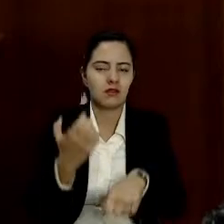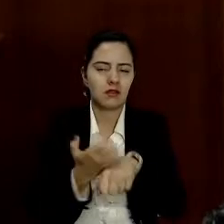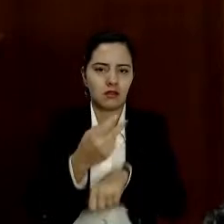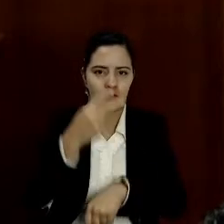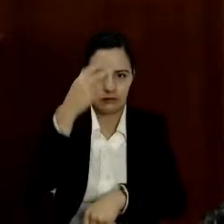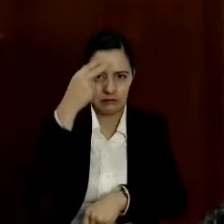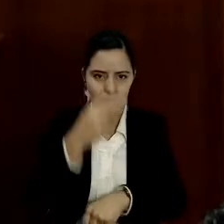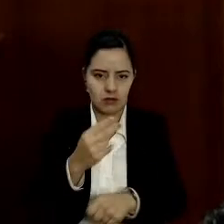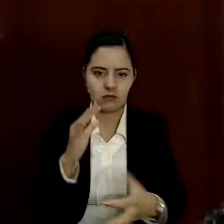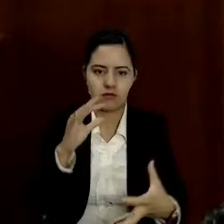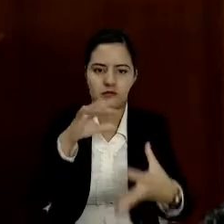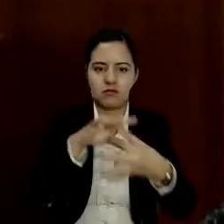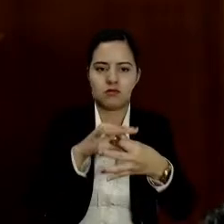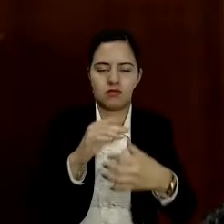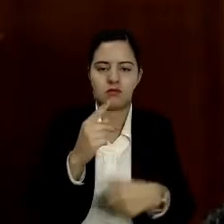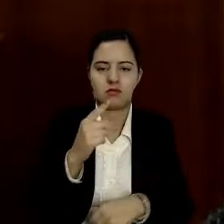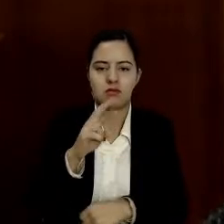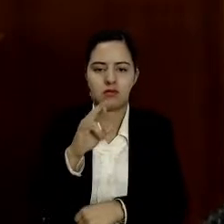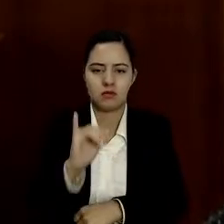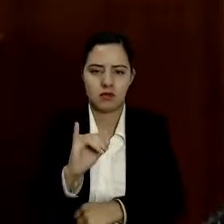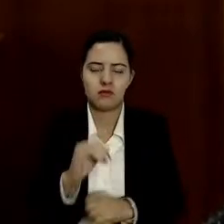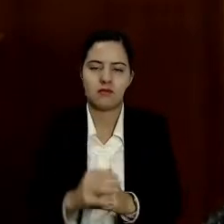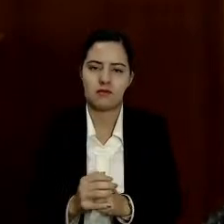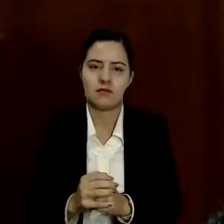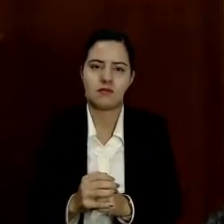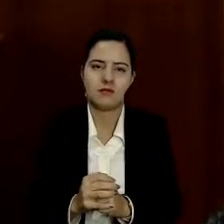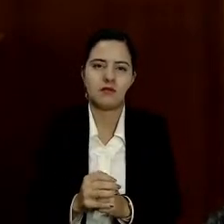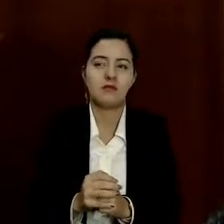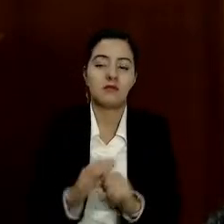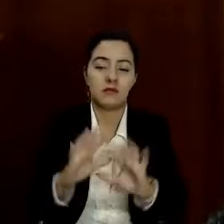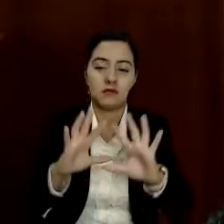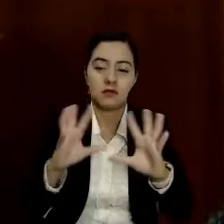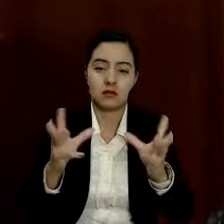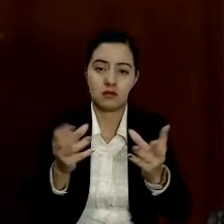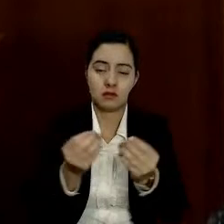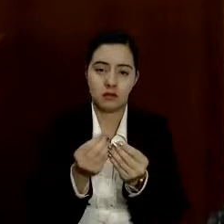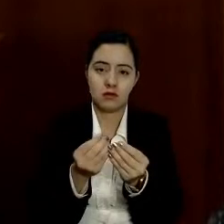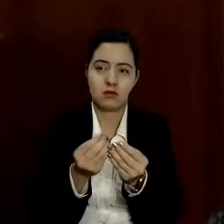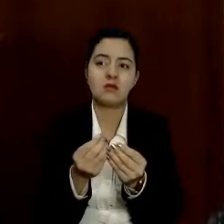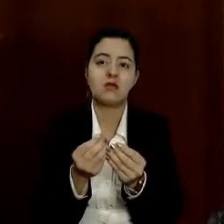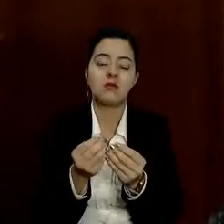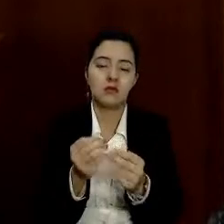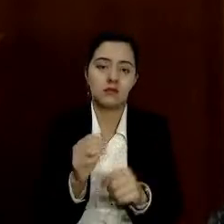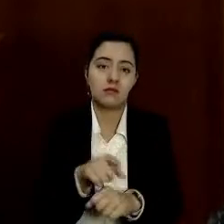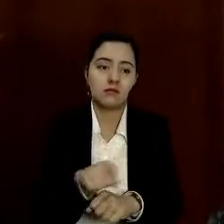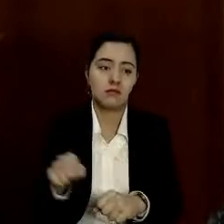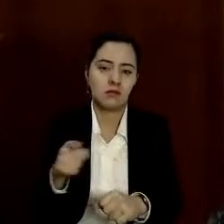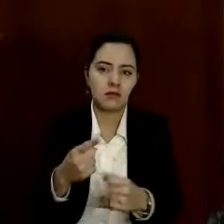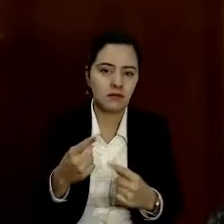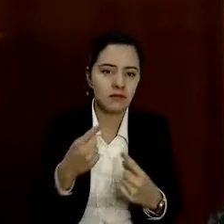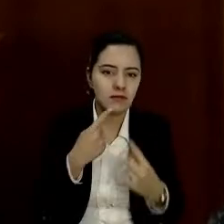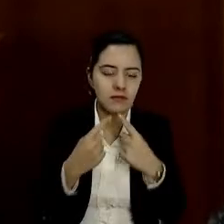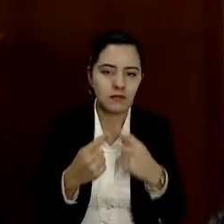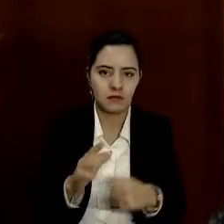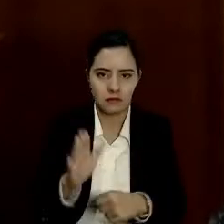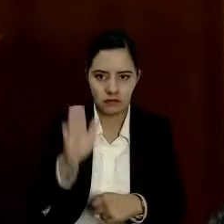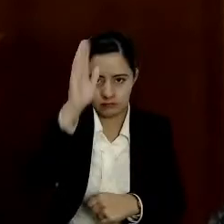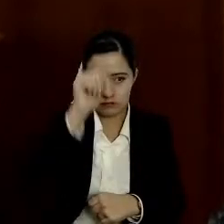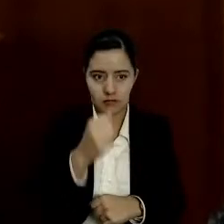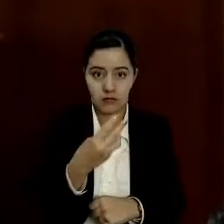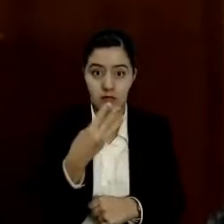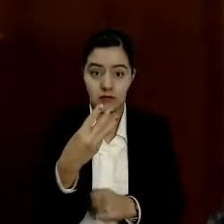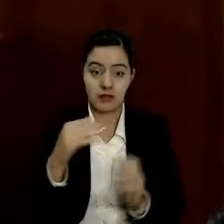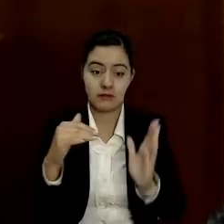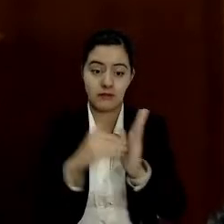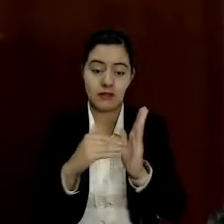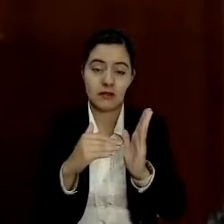al grupo Atlacomulco, que en conjunto habrían desaparecido alrededor de 3,000 millones de